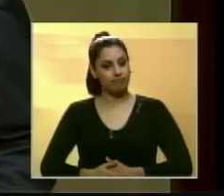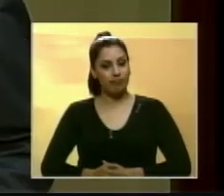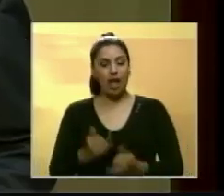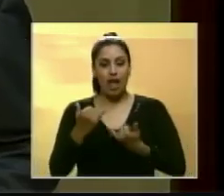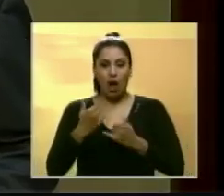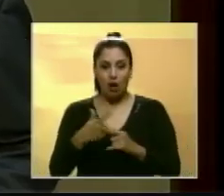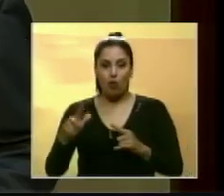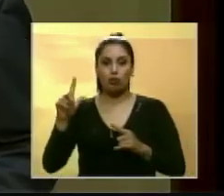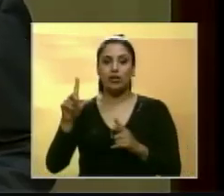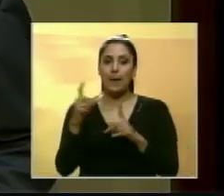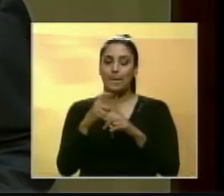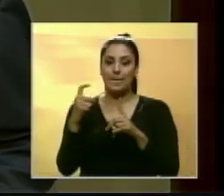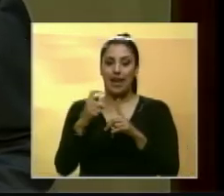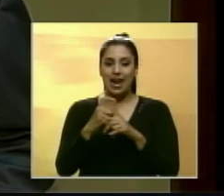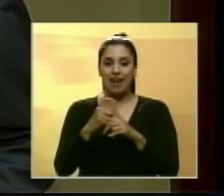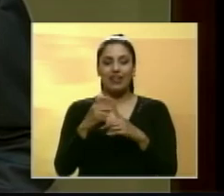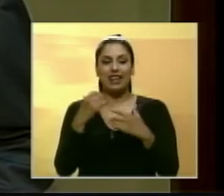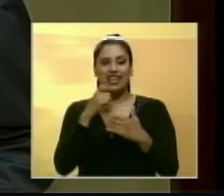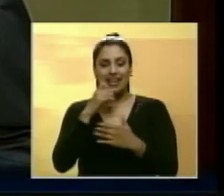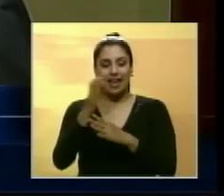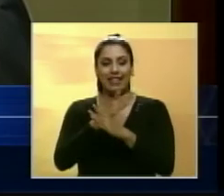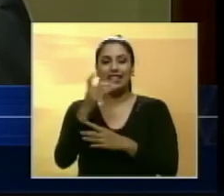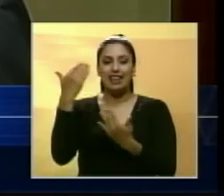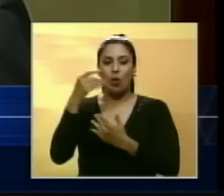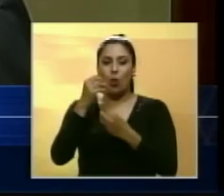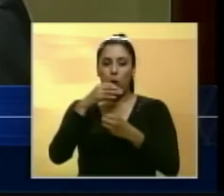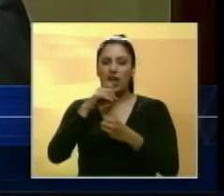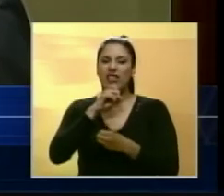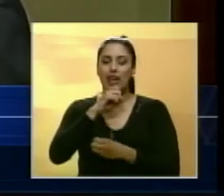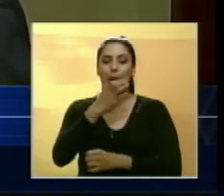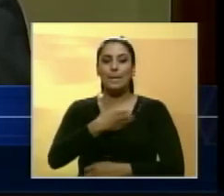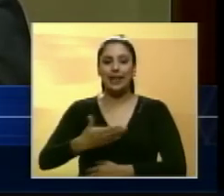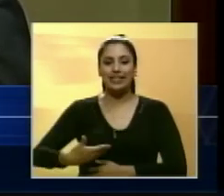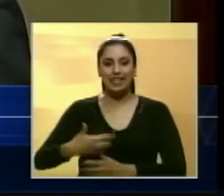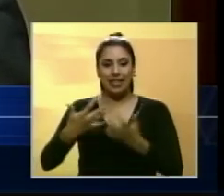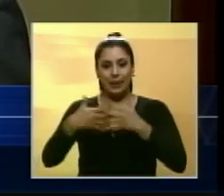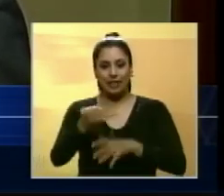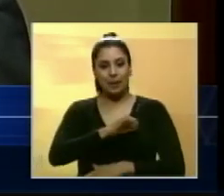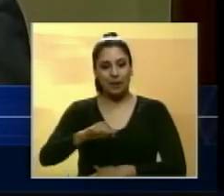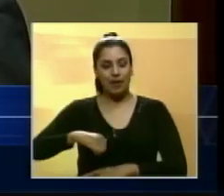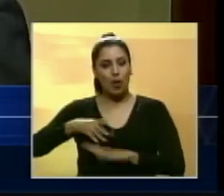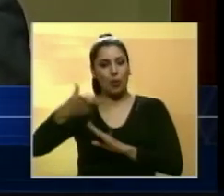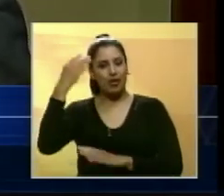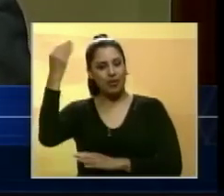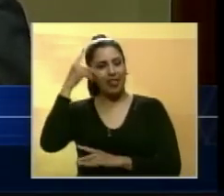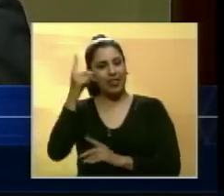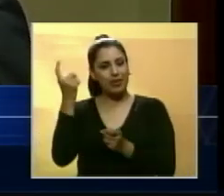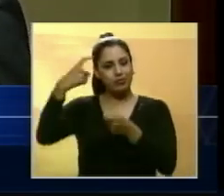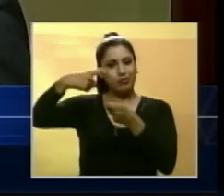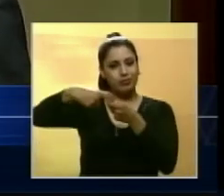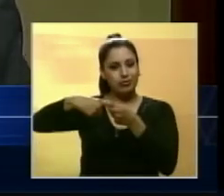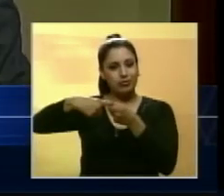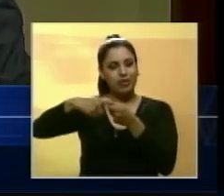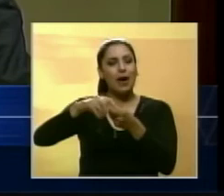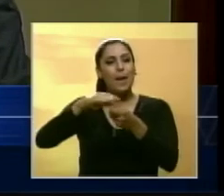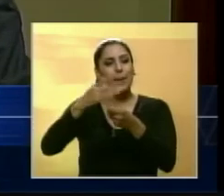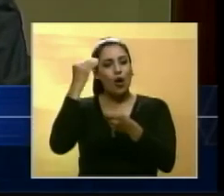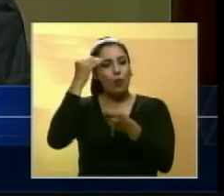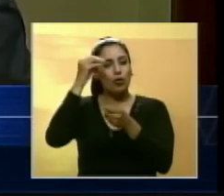Bien, entonces eran las palabras del presidente de Fedecámara, Francisco Martínez, sobre lo que él considera debe incluir y